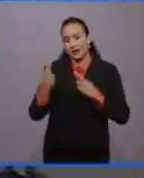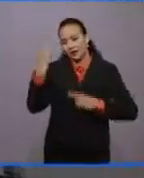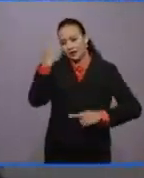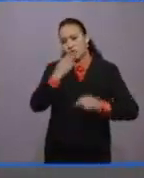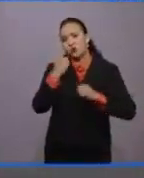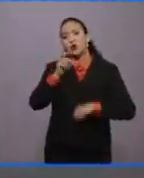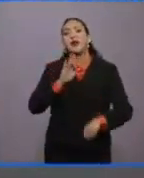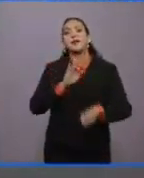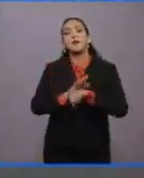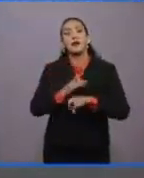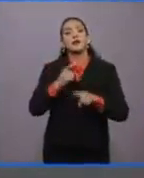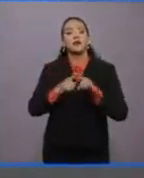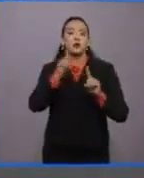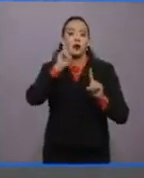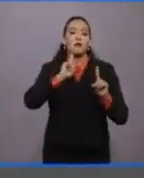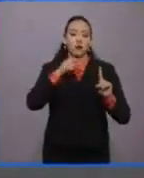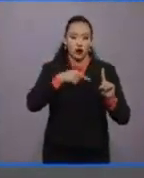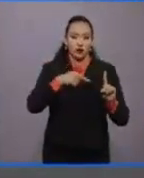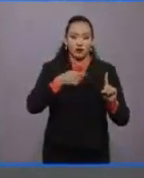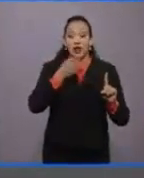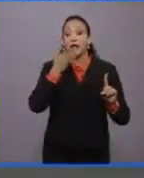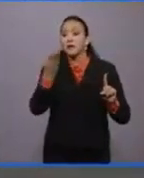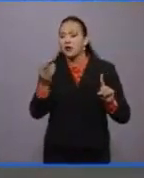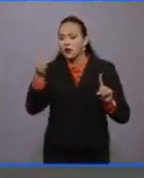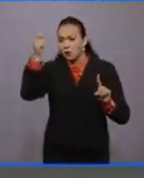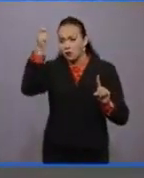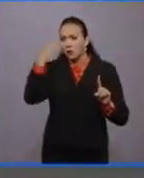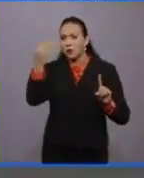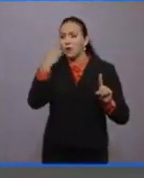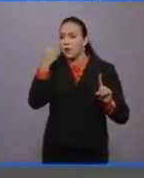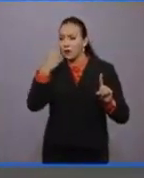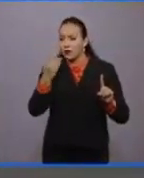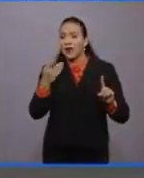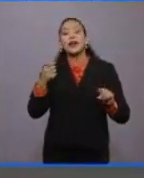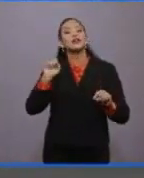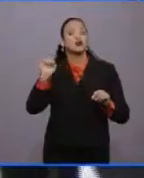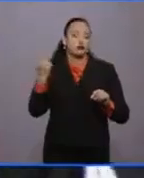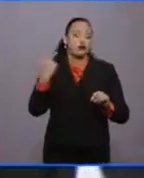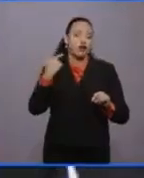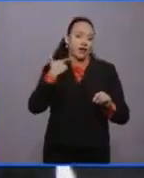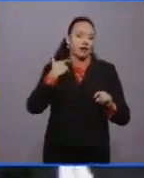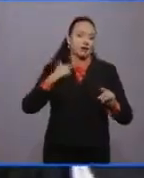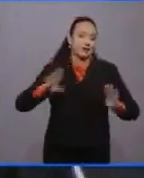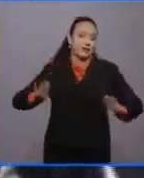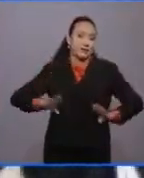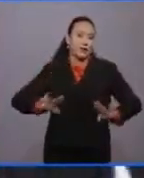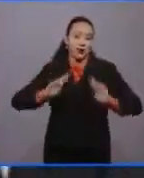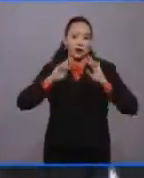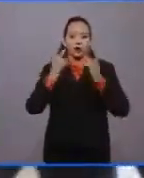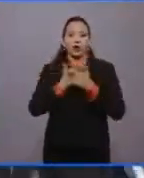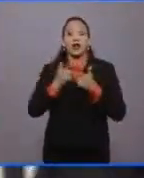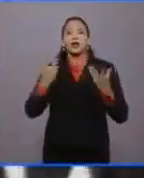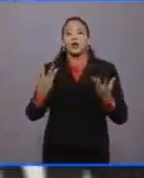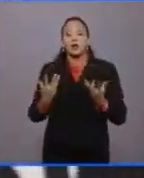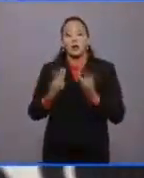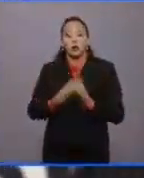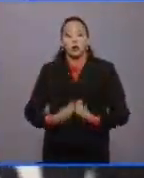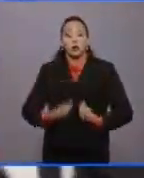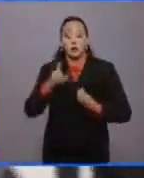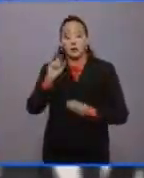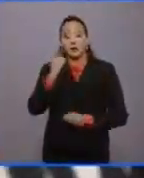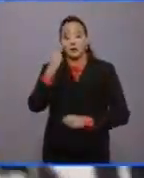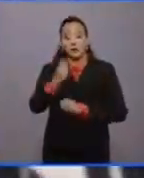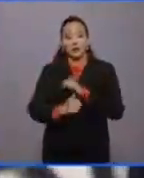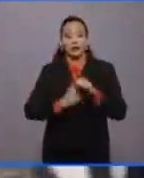resolver un amparo promovido por una mujer que reclamó el pago de una pensión a su ex concubino con el que vivió 22 años.